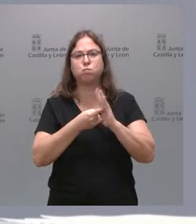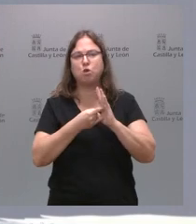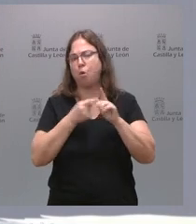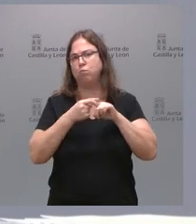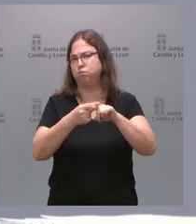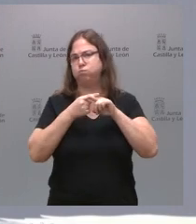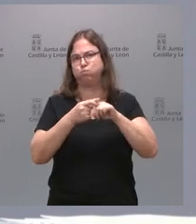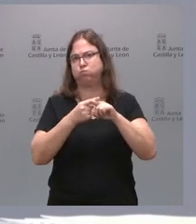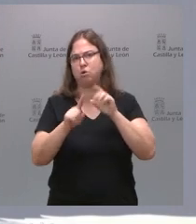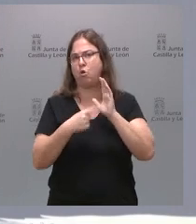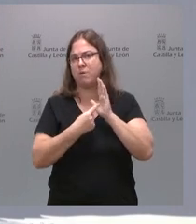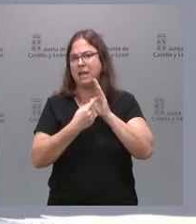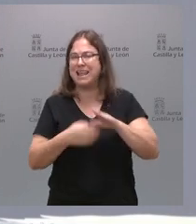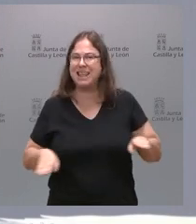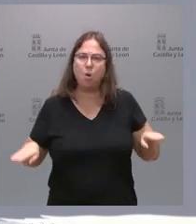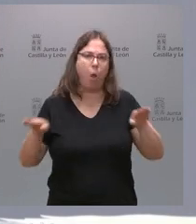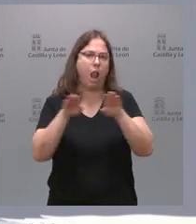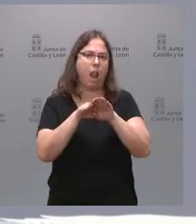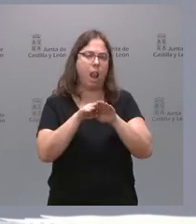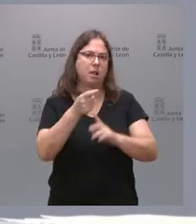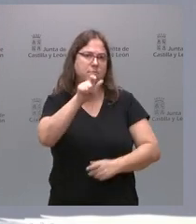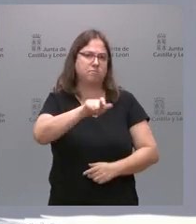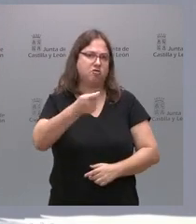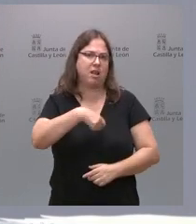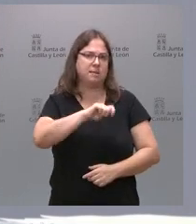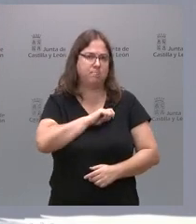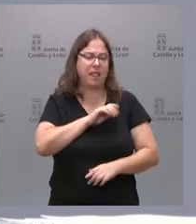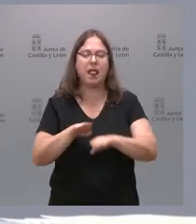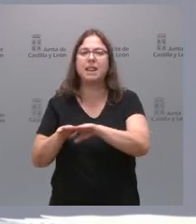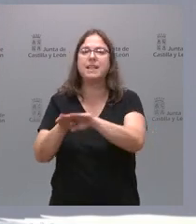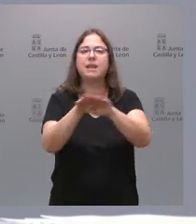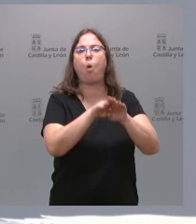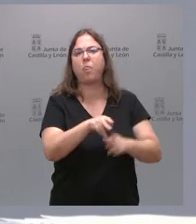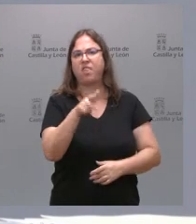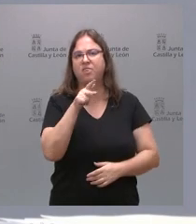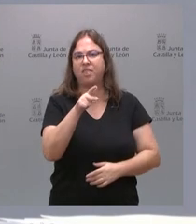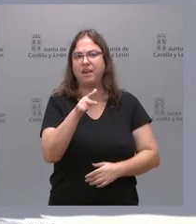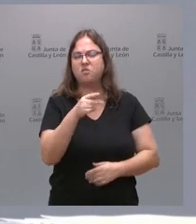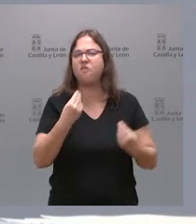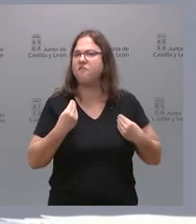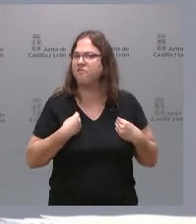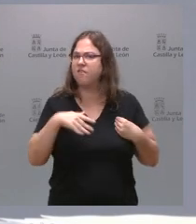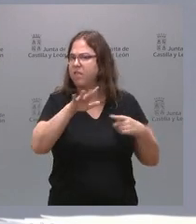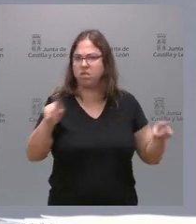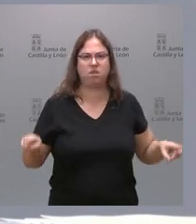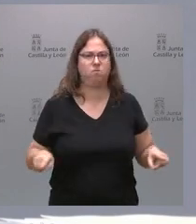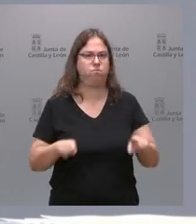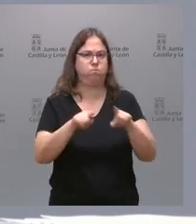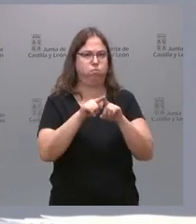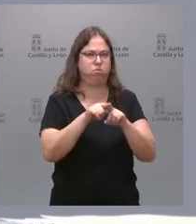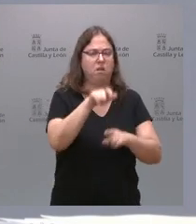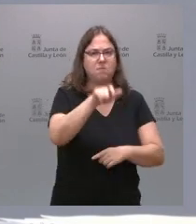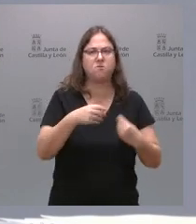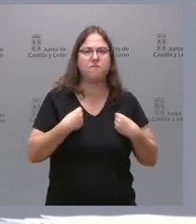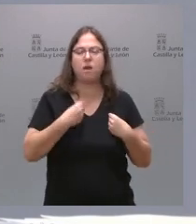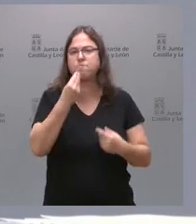plenamente la igualdad entre los españoles la igualdad de residan donde residan cada uno de los ciudadanos